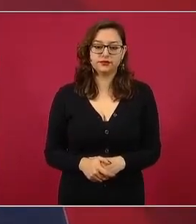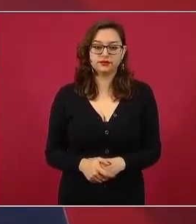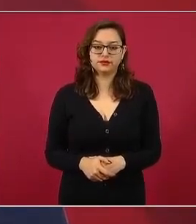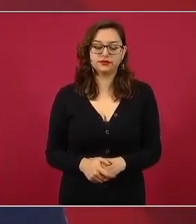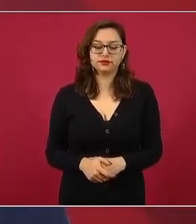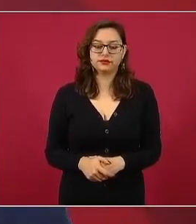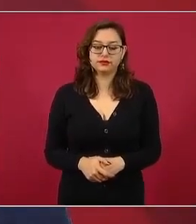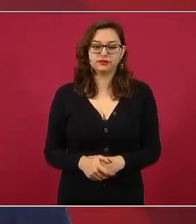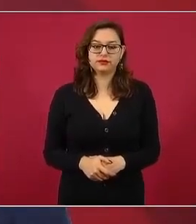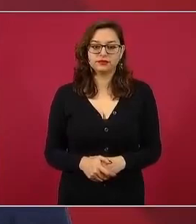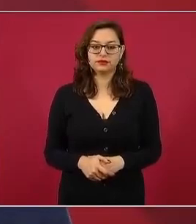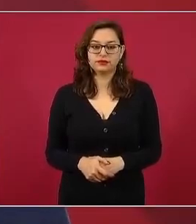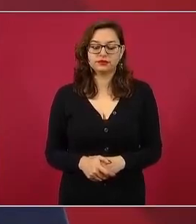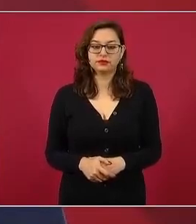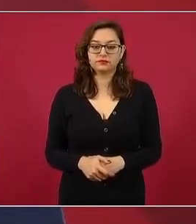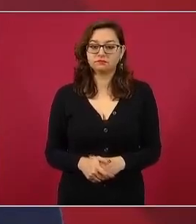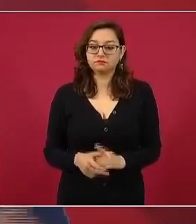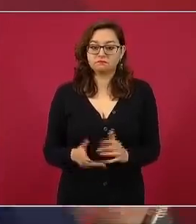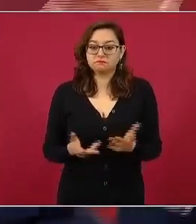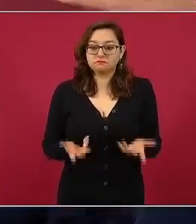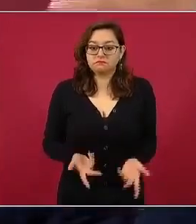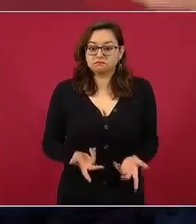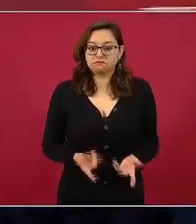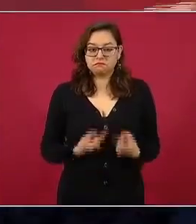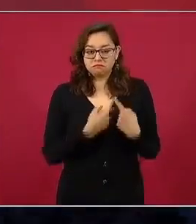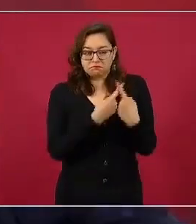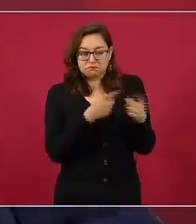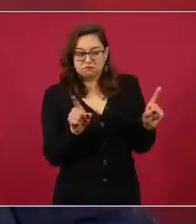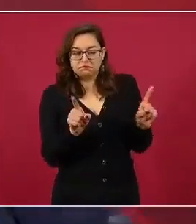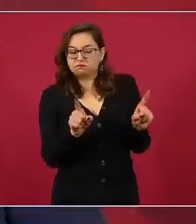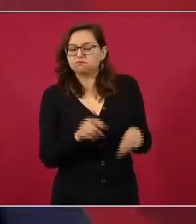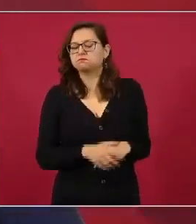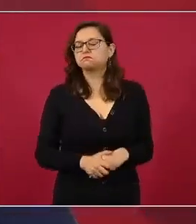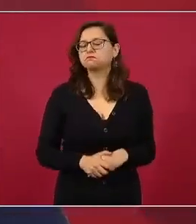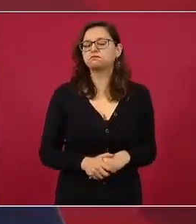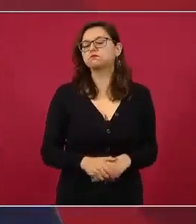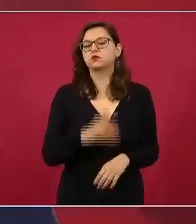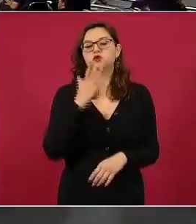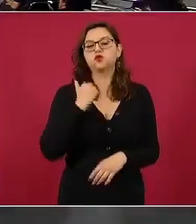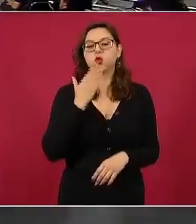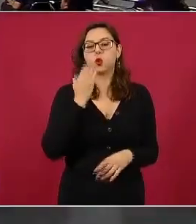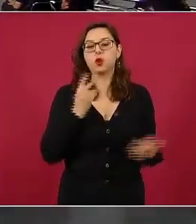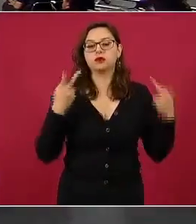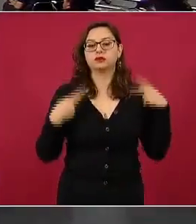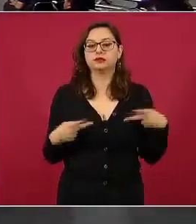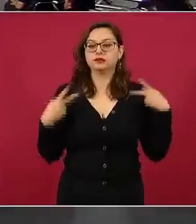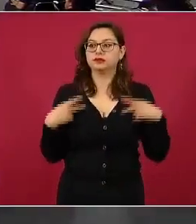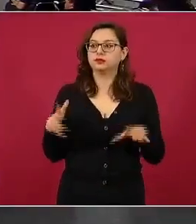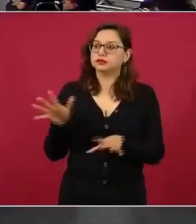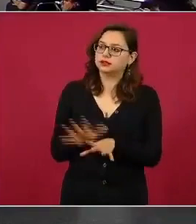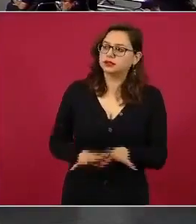No hay muchas diferencias y mucha gente se confunde.